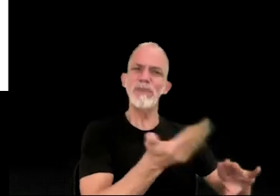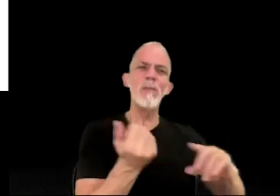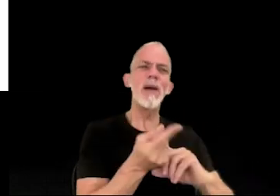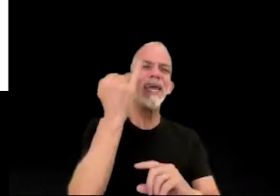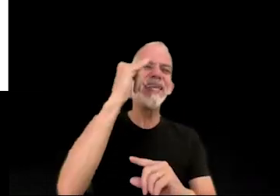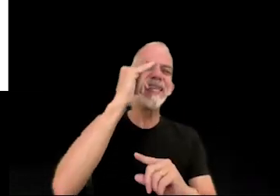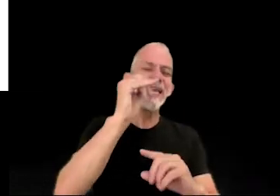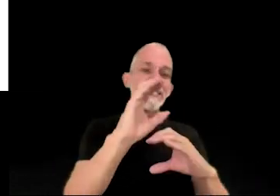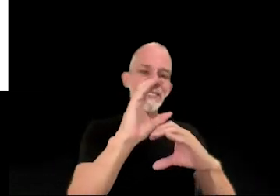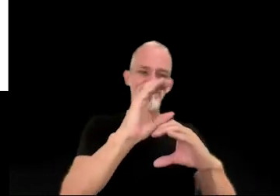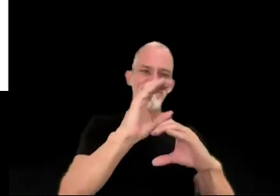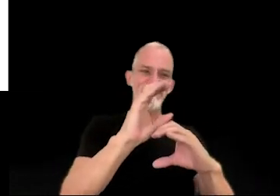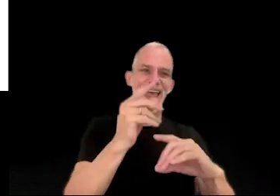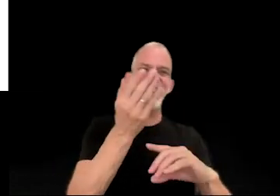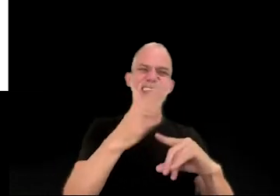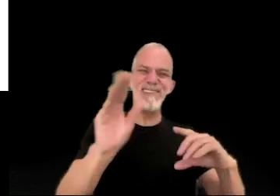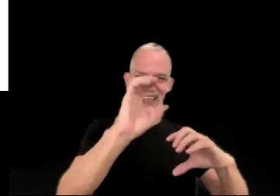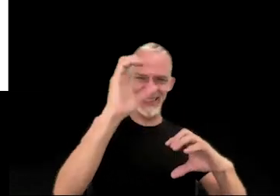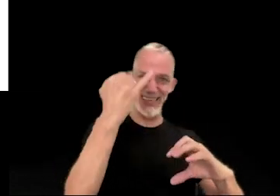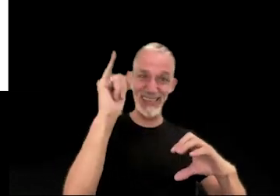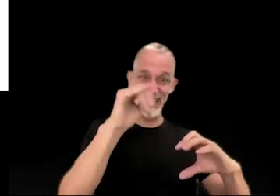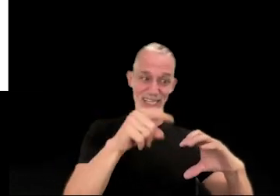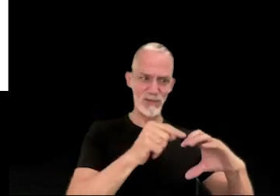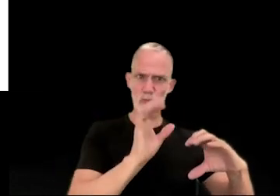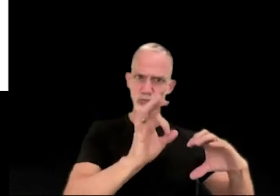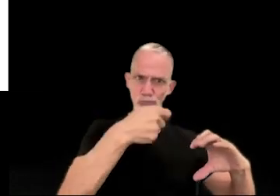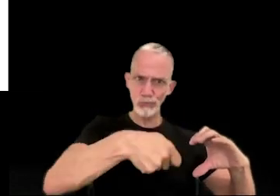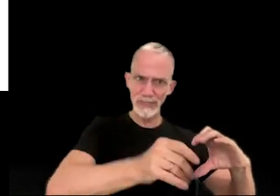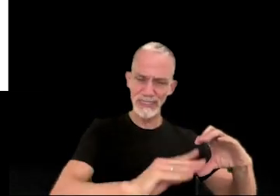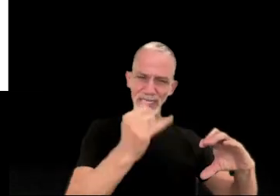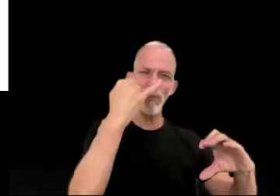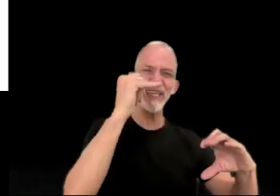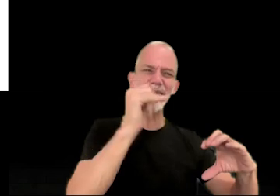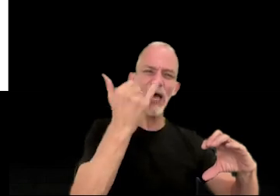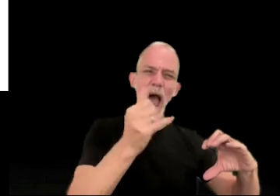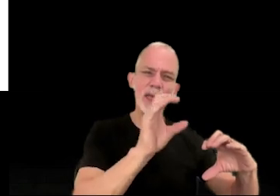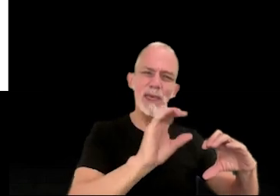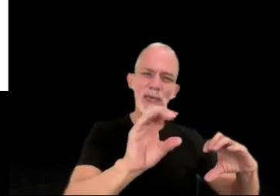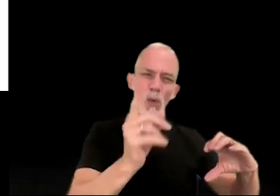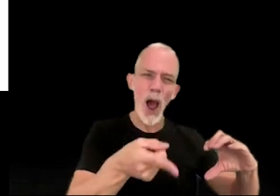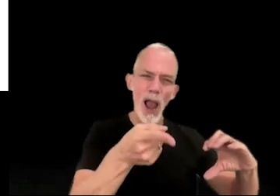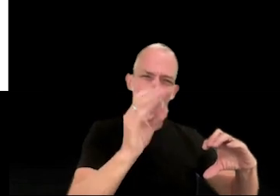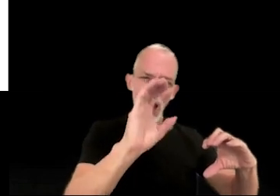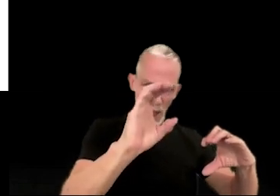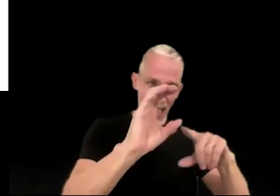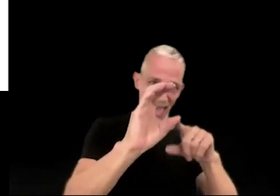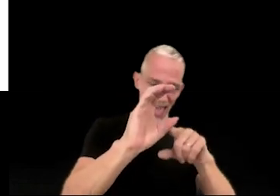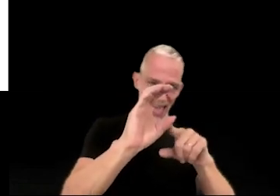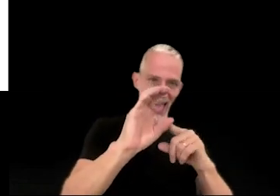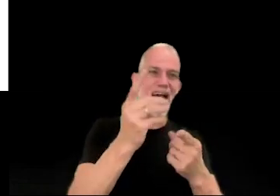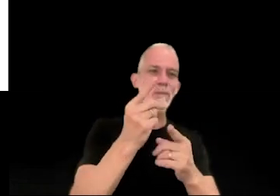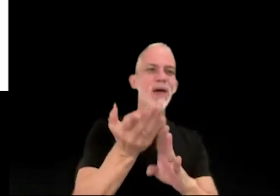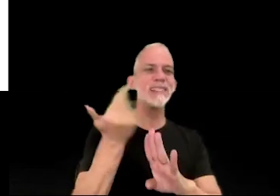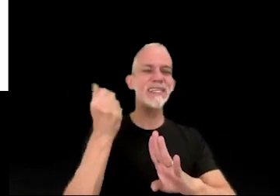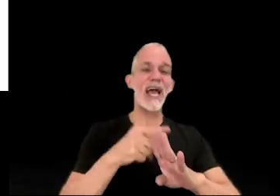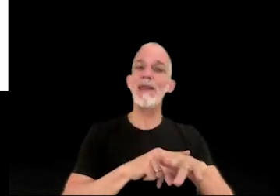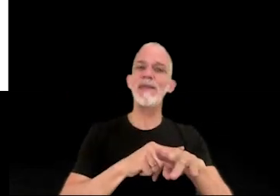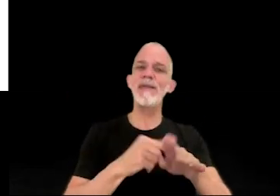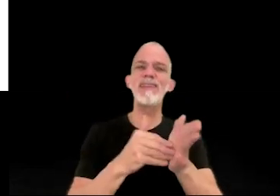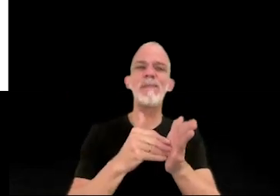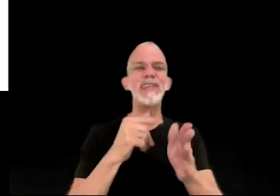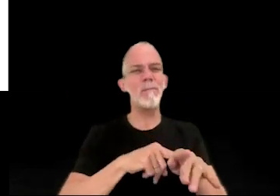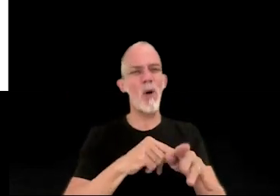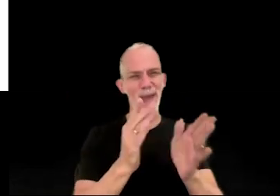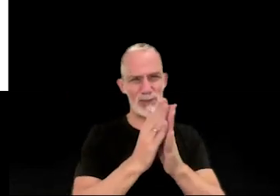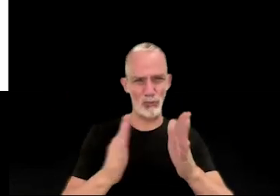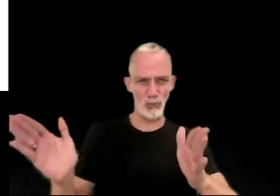donde nosotros tenemos los capitalizables, tendríamos que ver en qué momento adhiero e incorporar ambas obligaciones